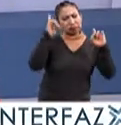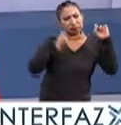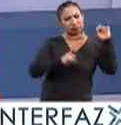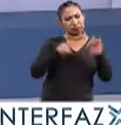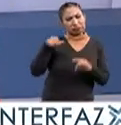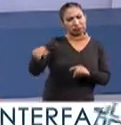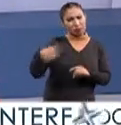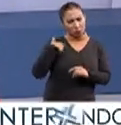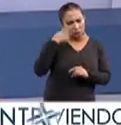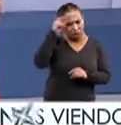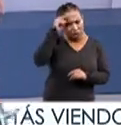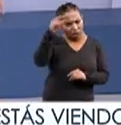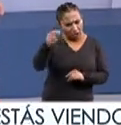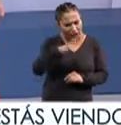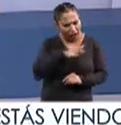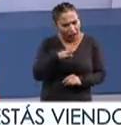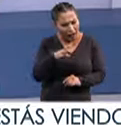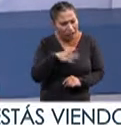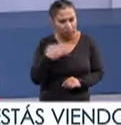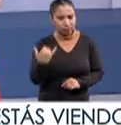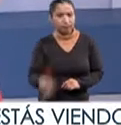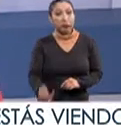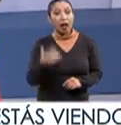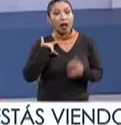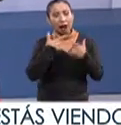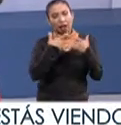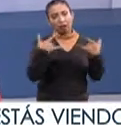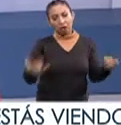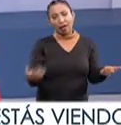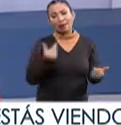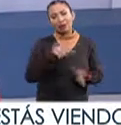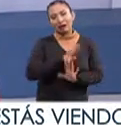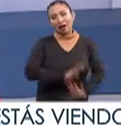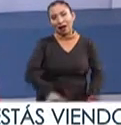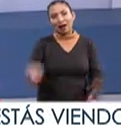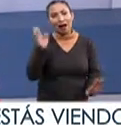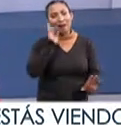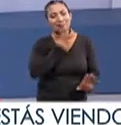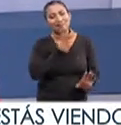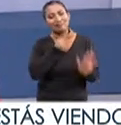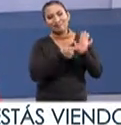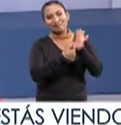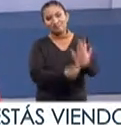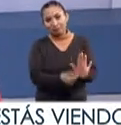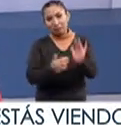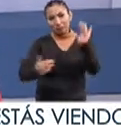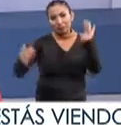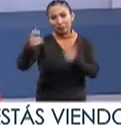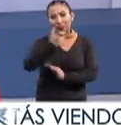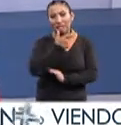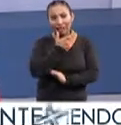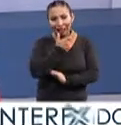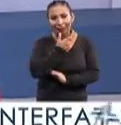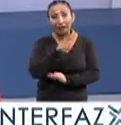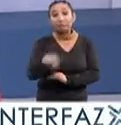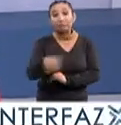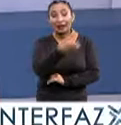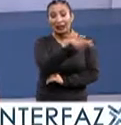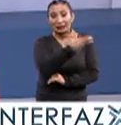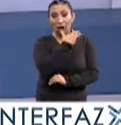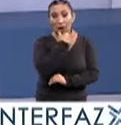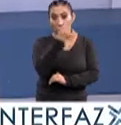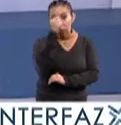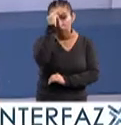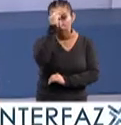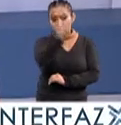que la gente dudara de su capacidad intelectual y la historia, por supuesto, los desmintió. Pero casos como los de este